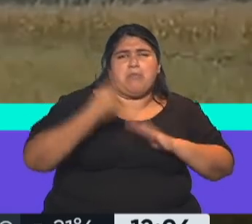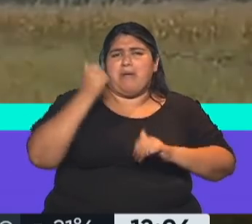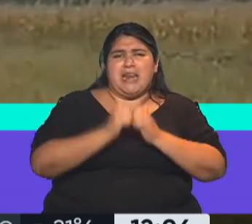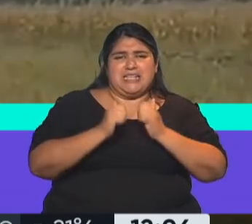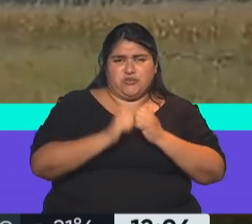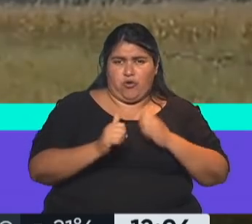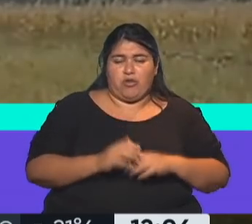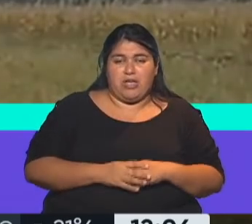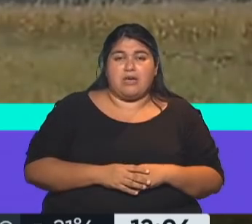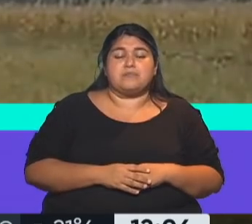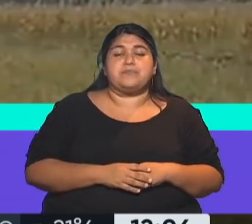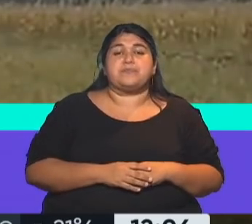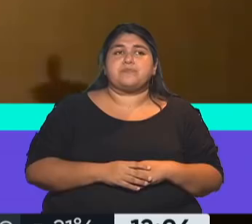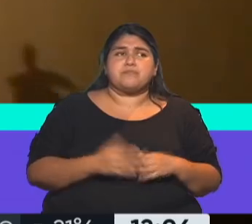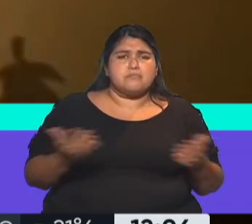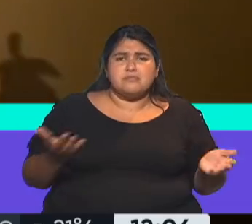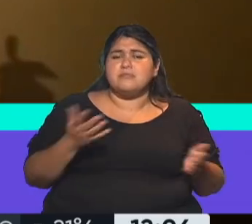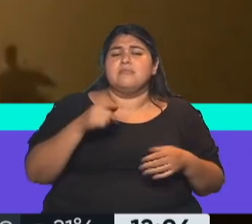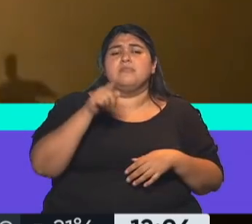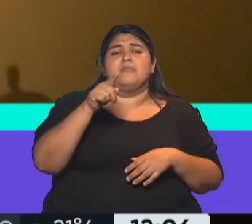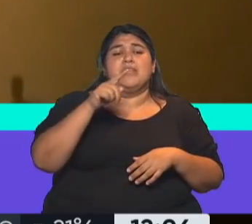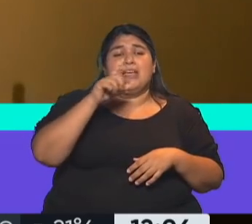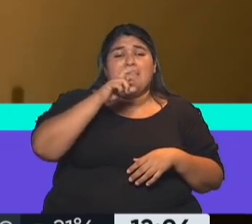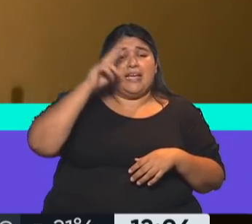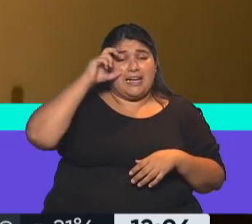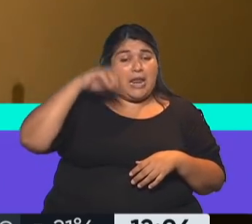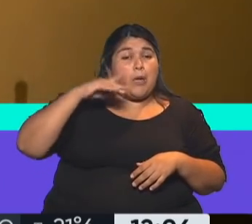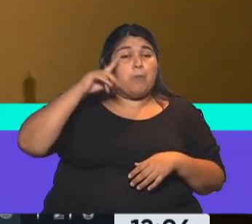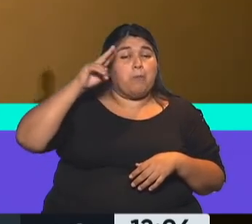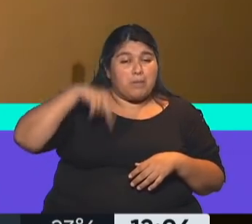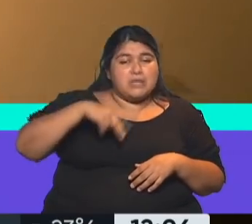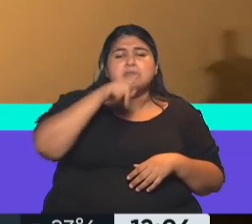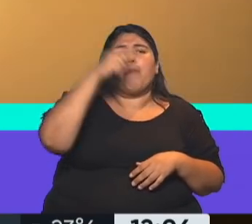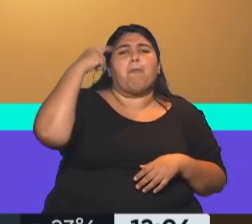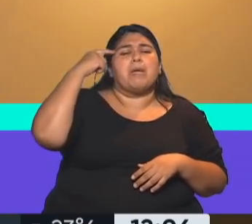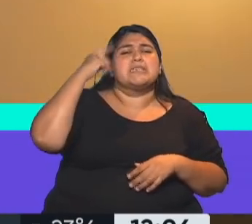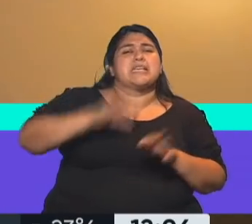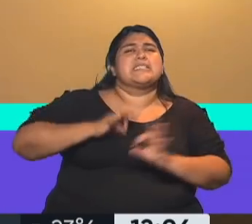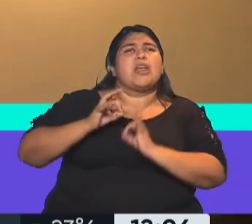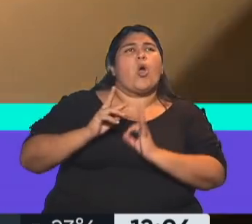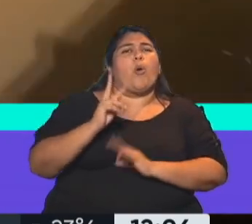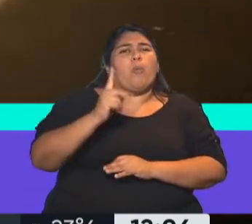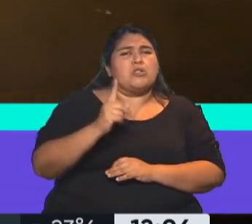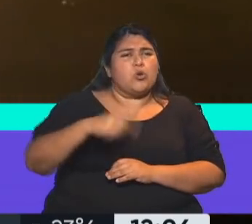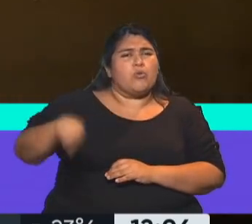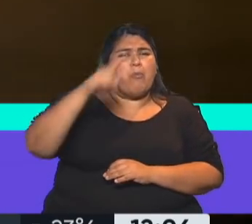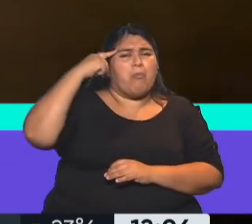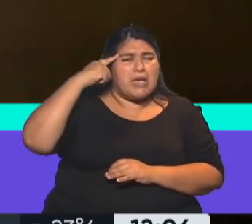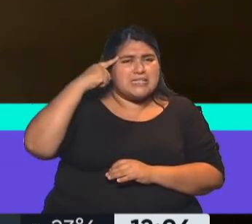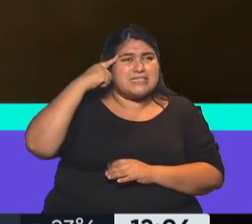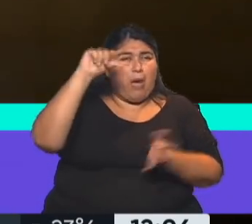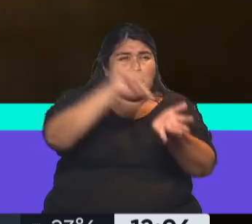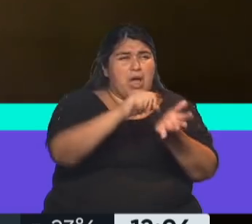civilización. Alguien en Kremlin piensa que en el siglo XXI un gran